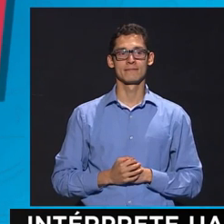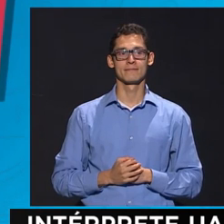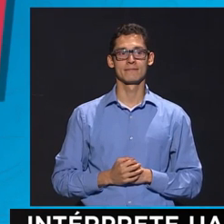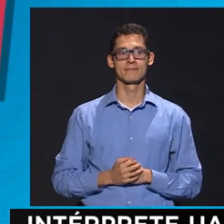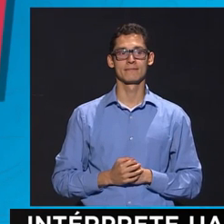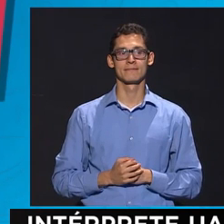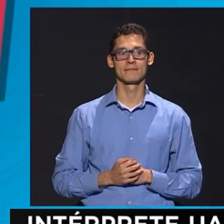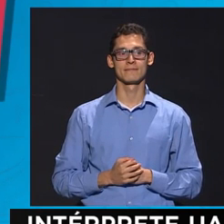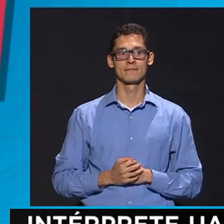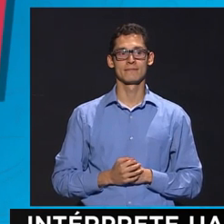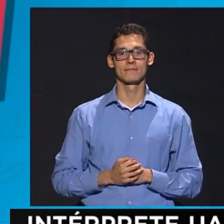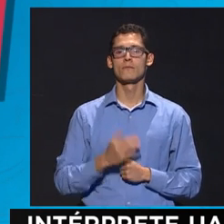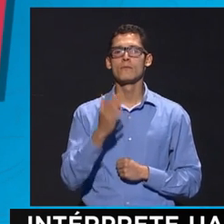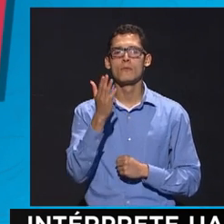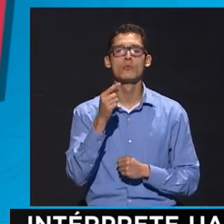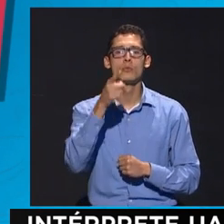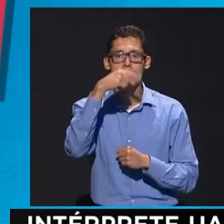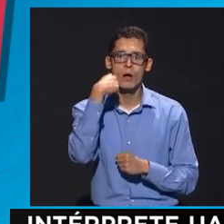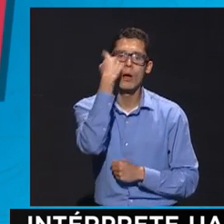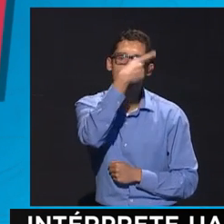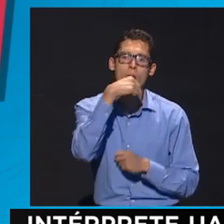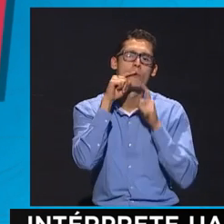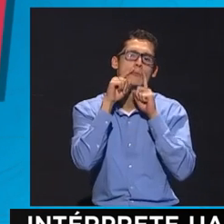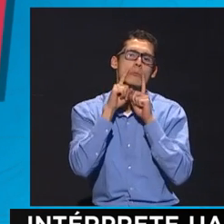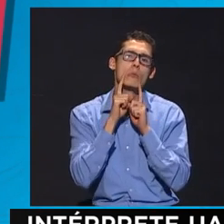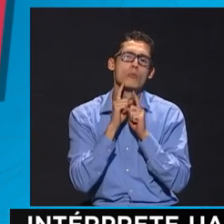y como una carita triste